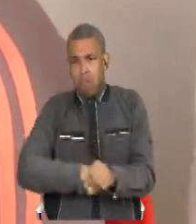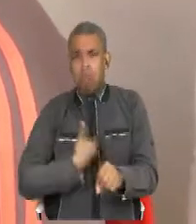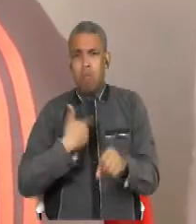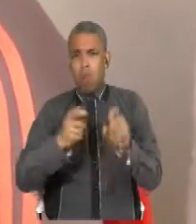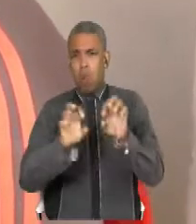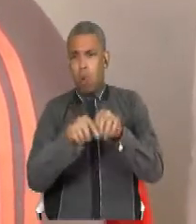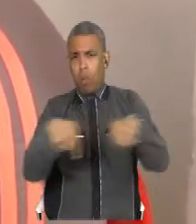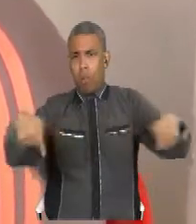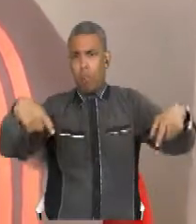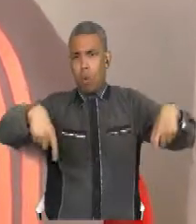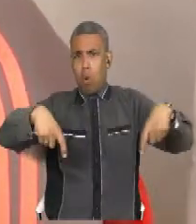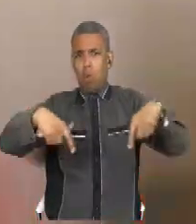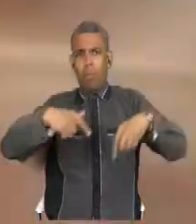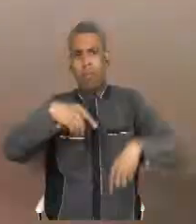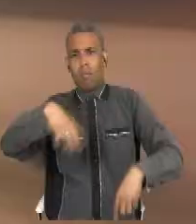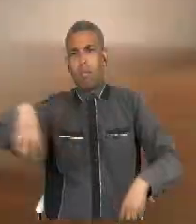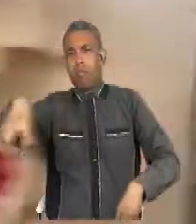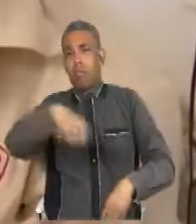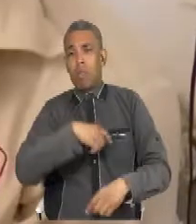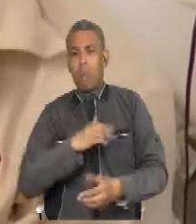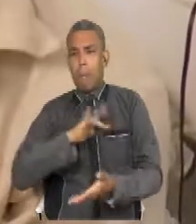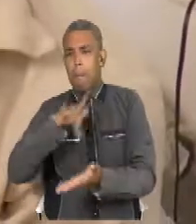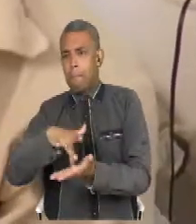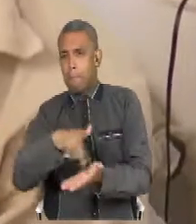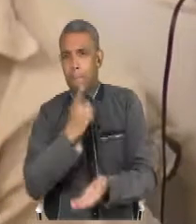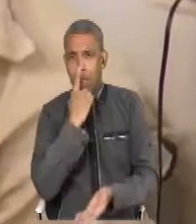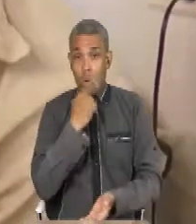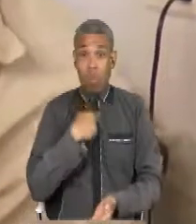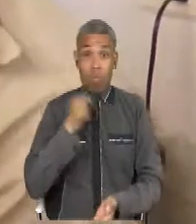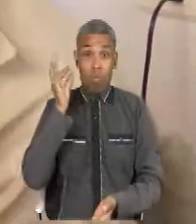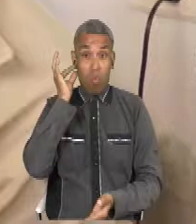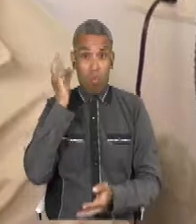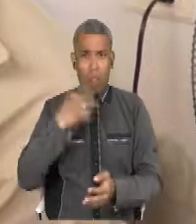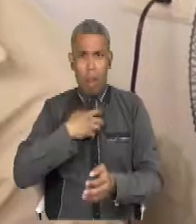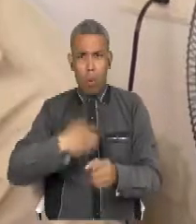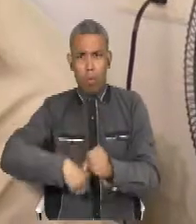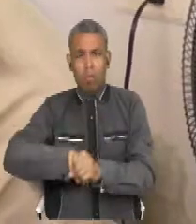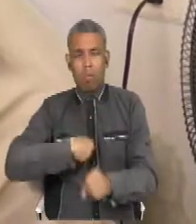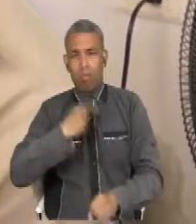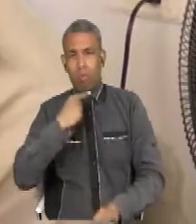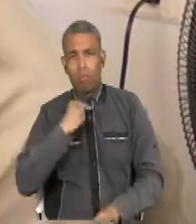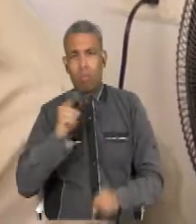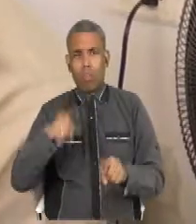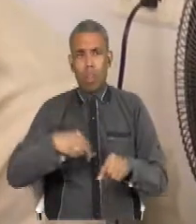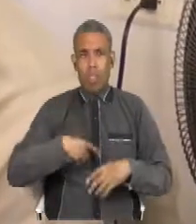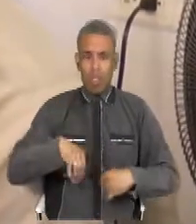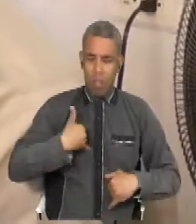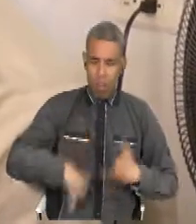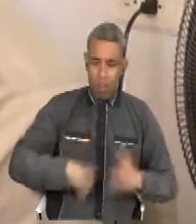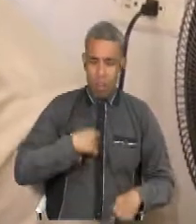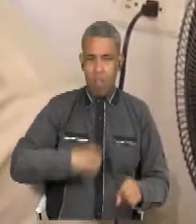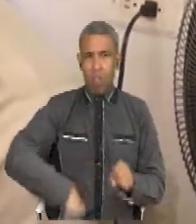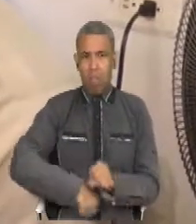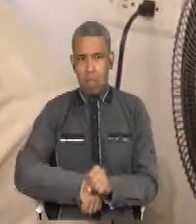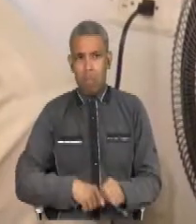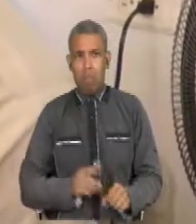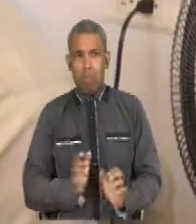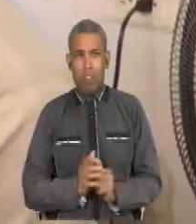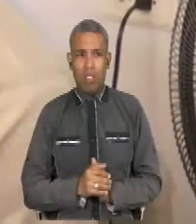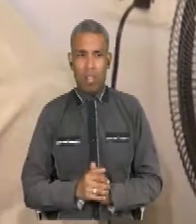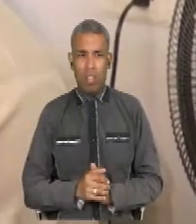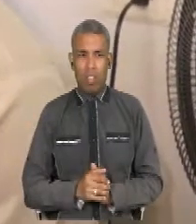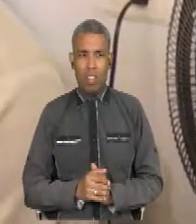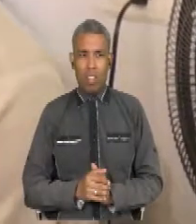me apasiona, sobre todo el fútbol femenino. No, yo la acompañé a ver fútbol, yo también juego fútbol, también juego en municipales junto